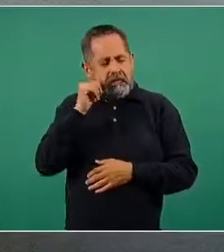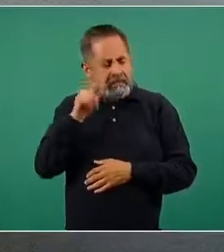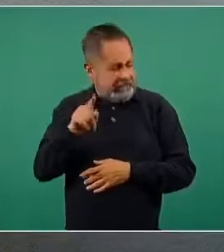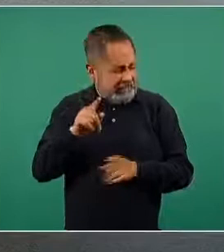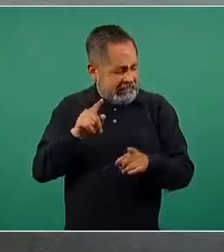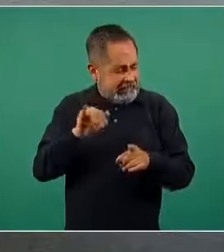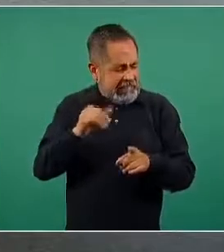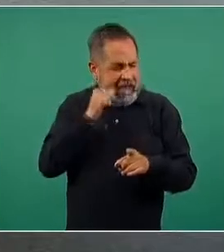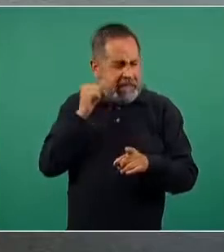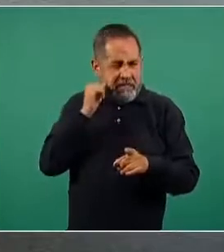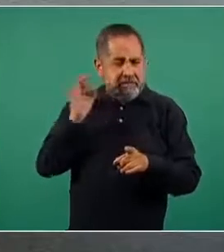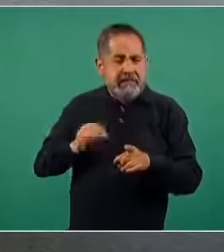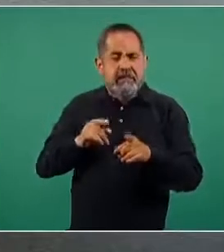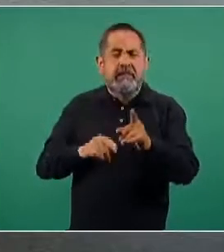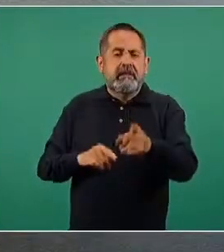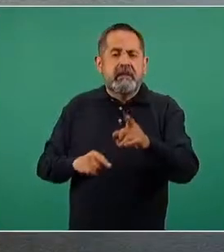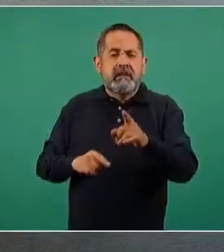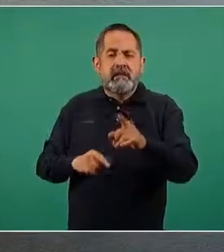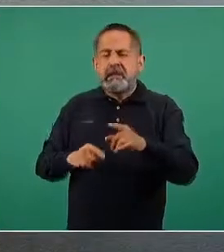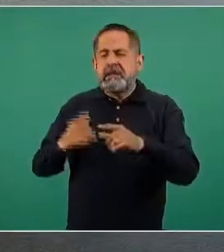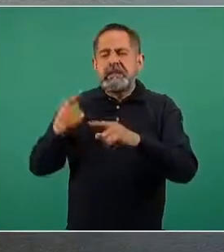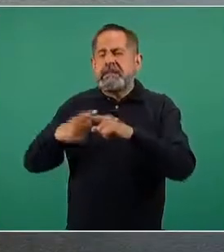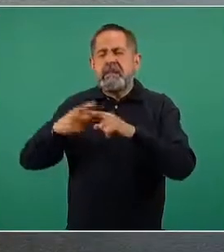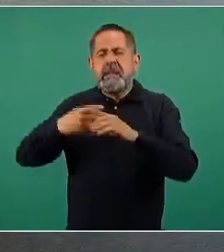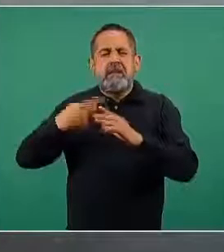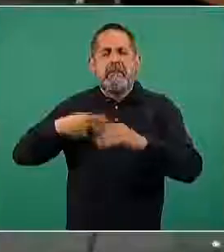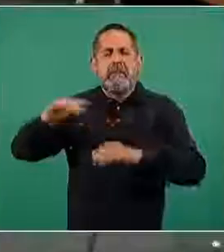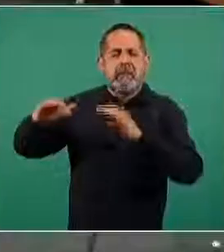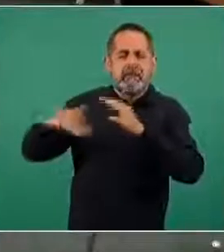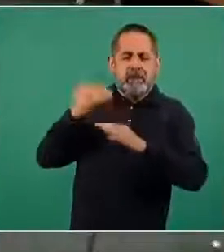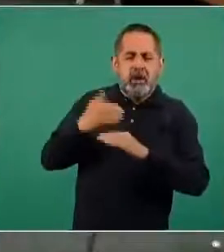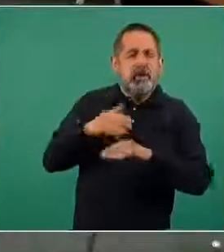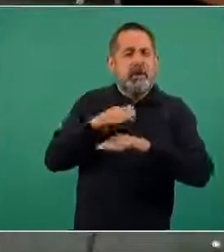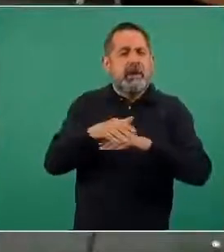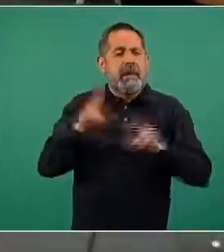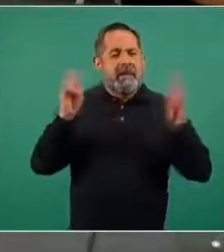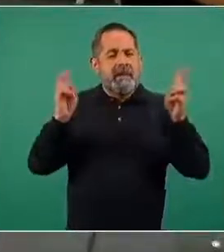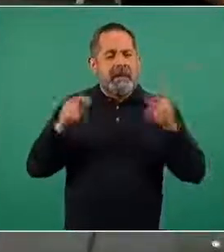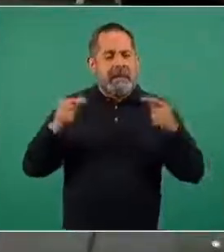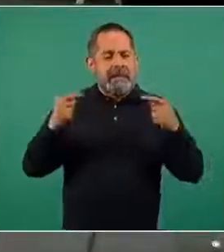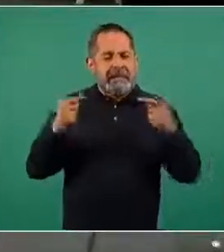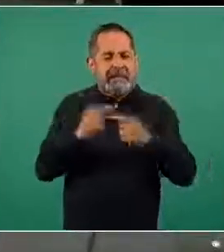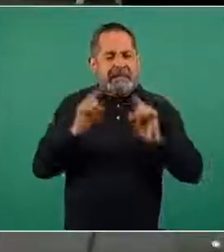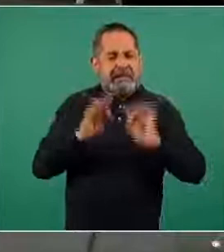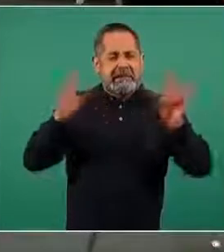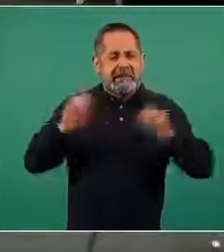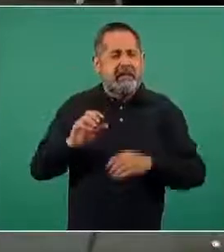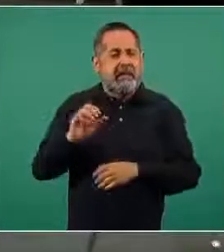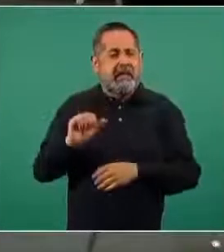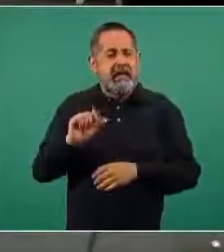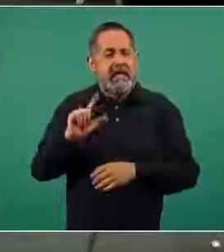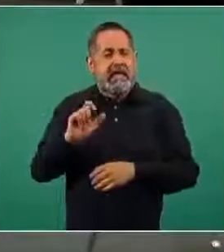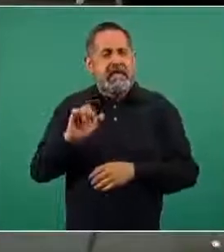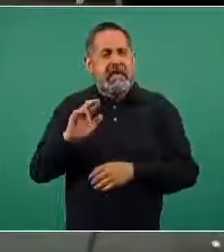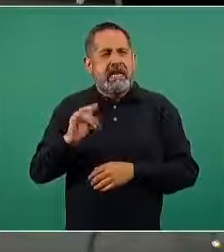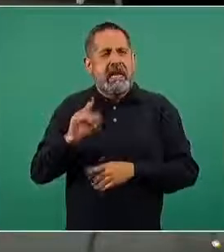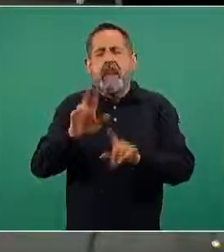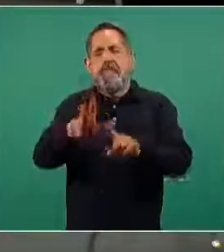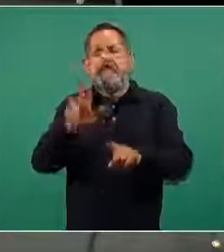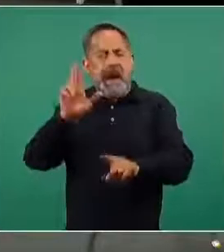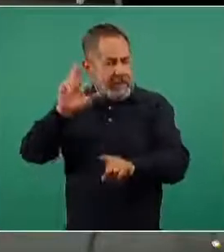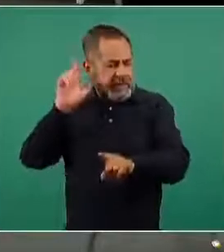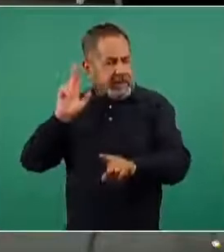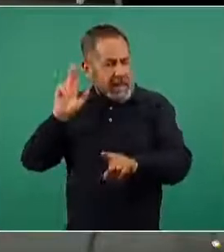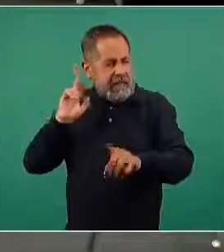cuando le preguntaba del público a alguien sobre las alergias, usted contestaba, no es cierto, el martes, contestaba